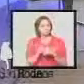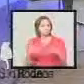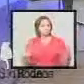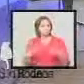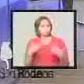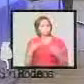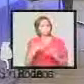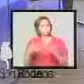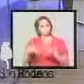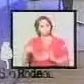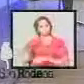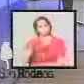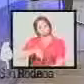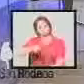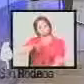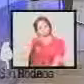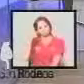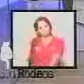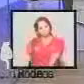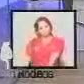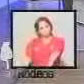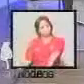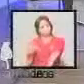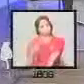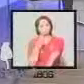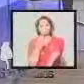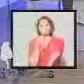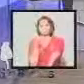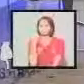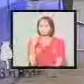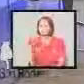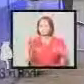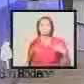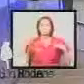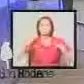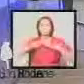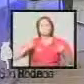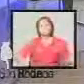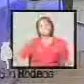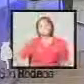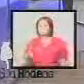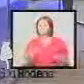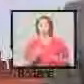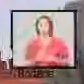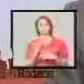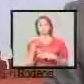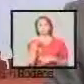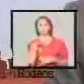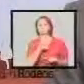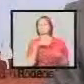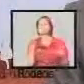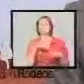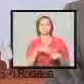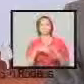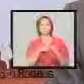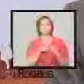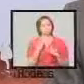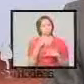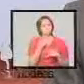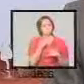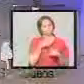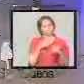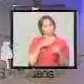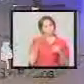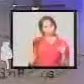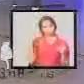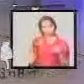lleguen personas como estas que nos han llamado y no encuentren una solución? Porque no hay crédito, como han dicho varias personas,